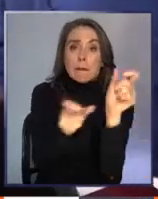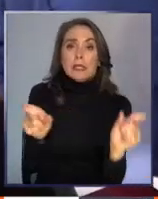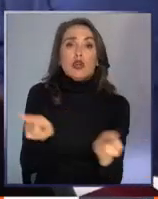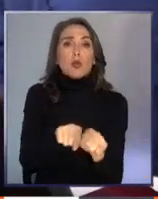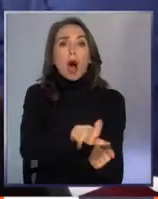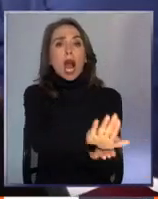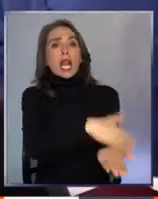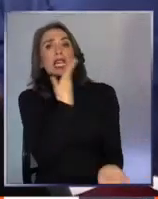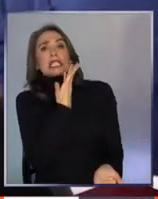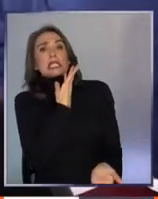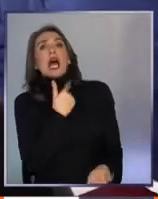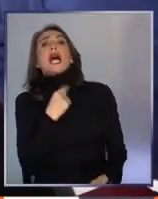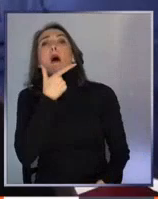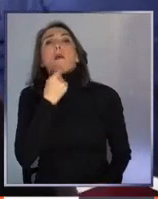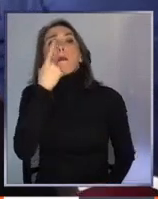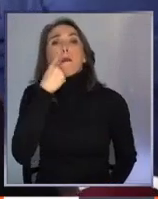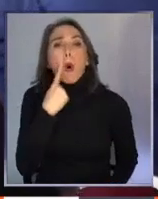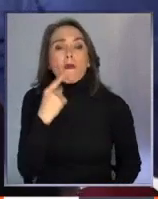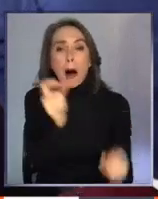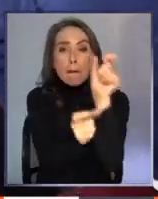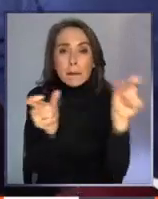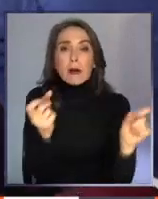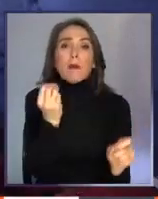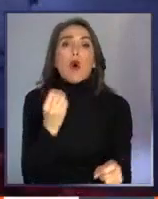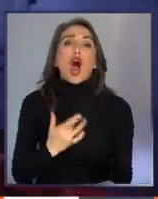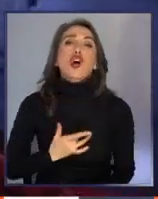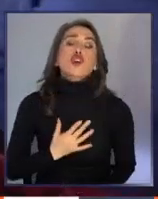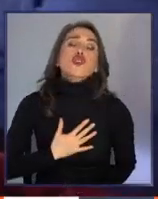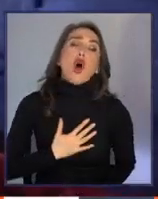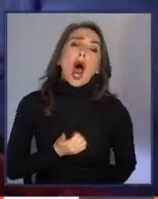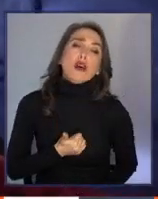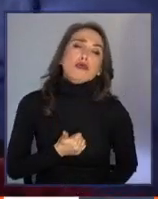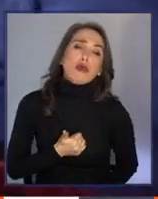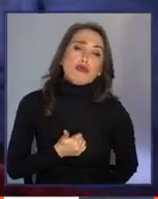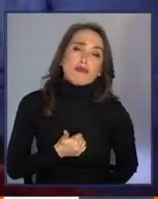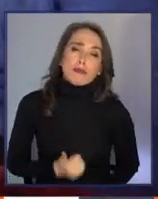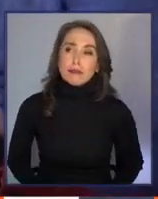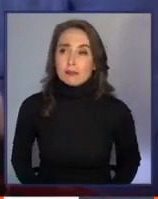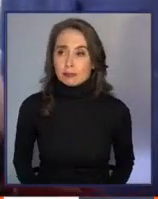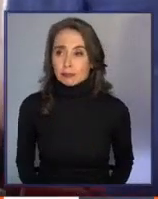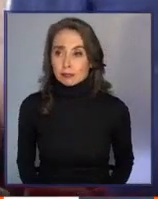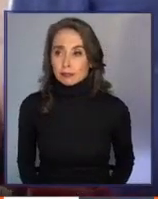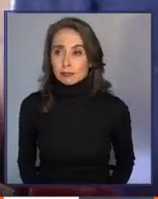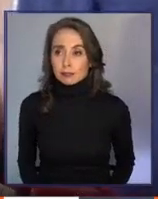rechaza. Quiero probar que la gente tiene un buen corazón.